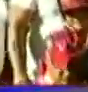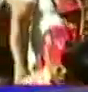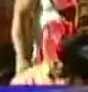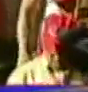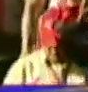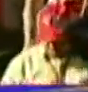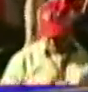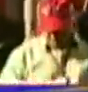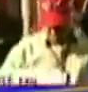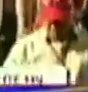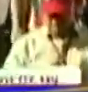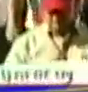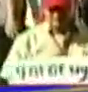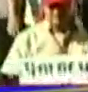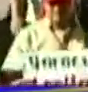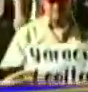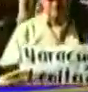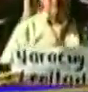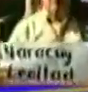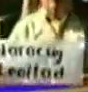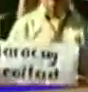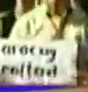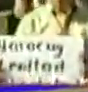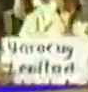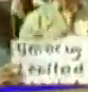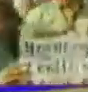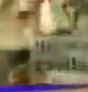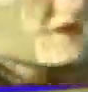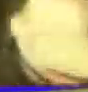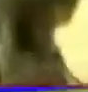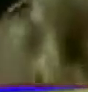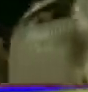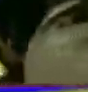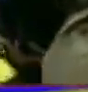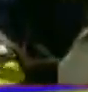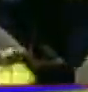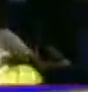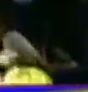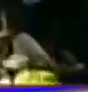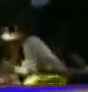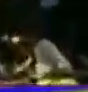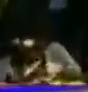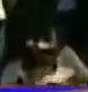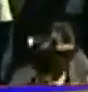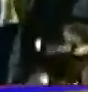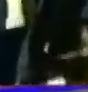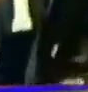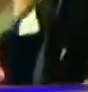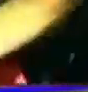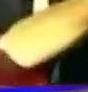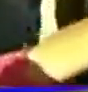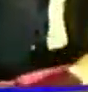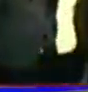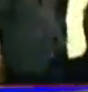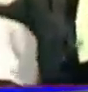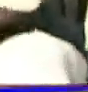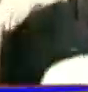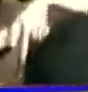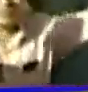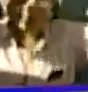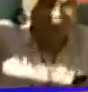moreno, siempre reflejas en el azul del cielo su bella historia, su fuerza y tu